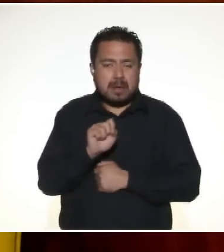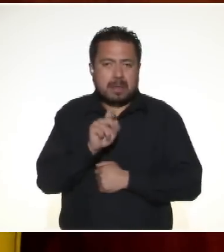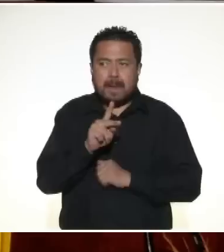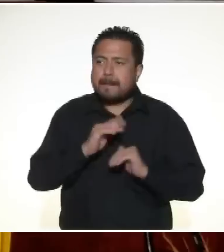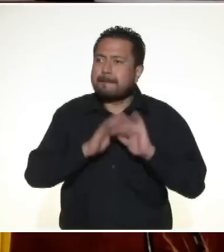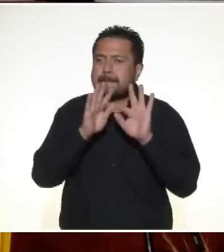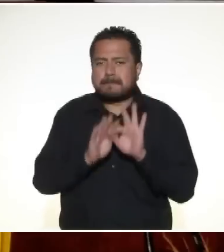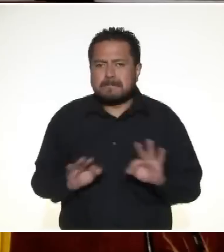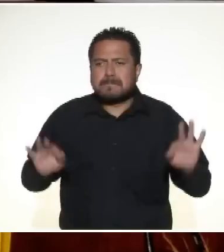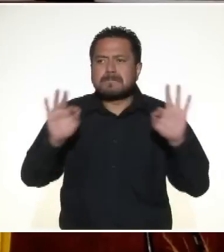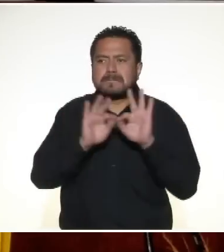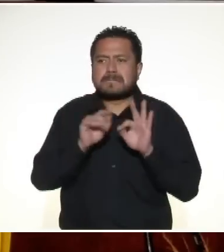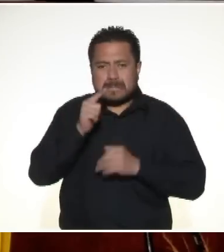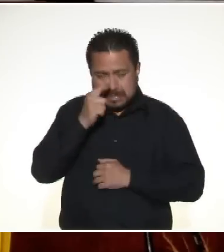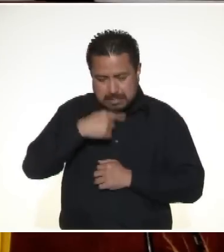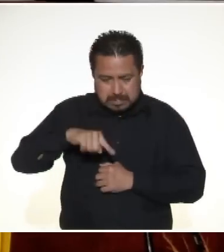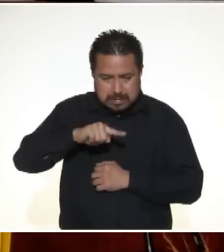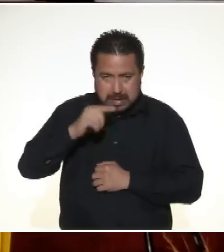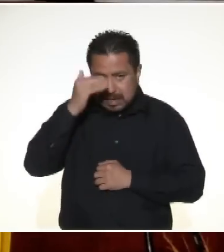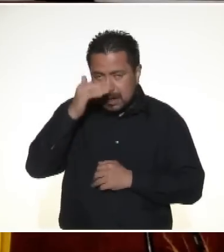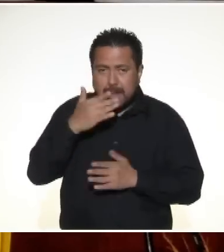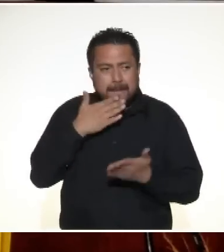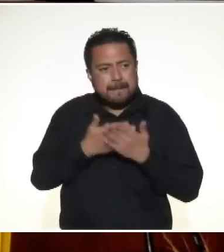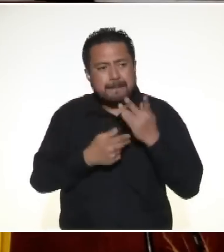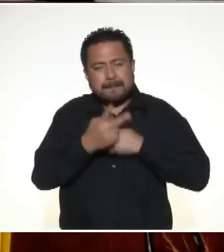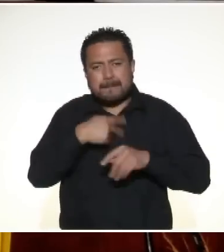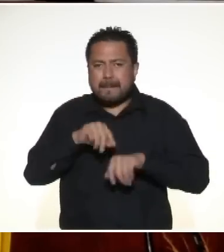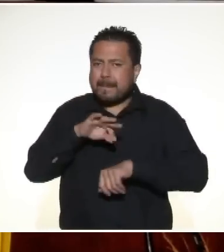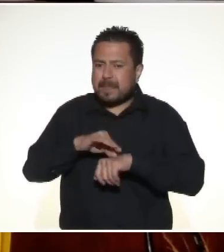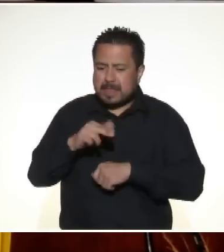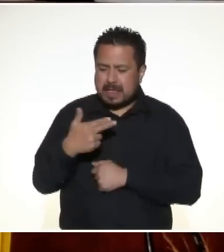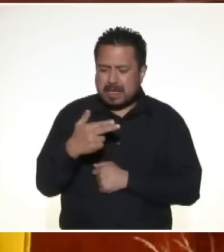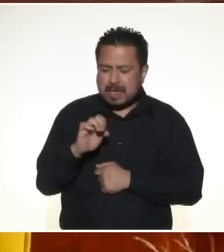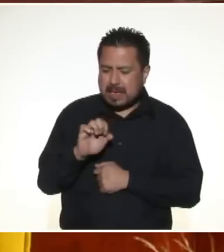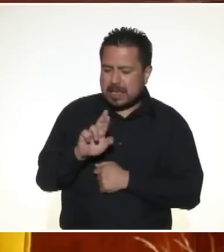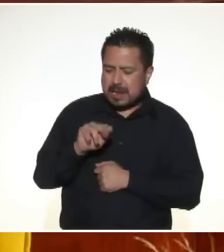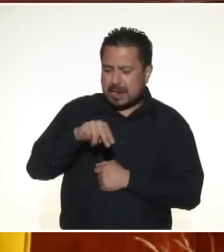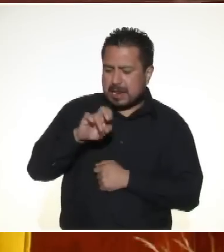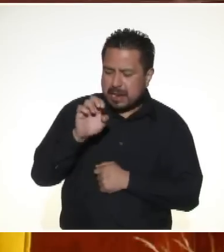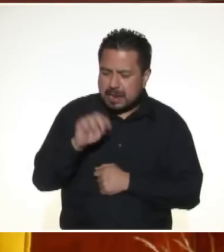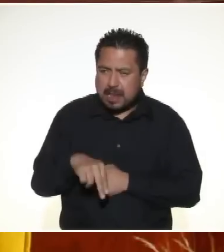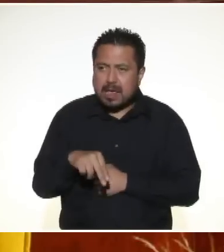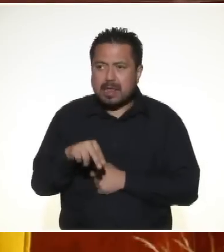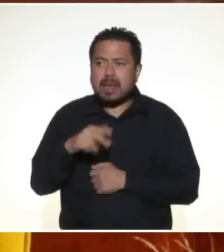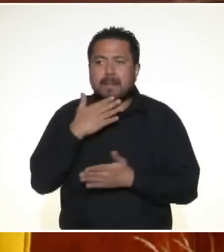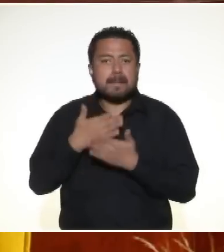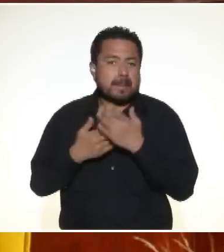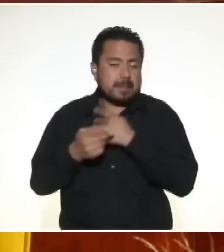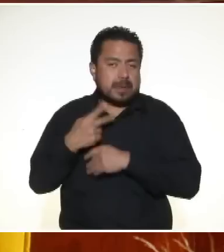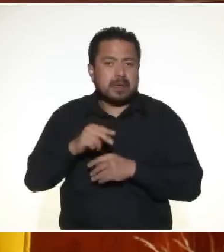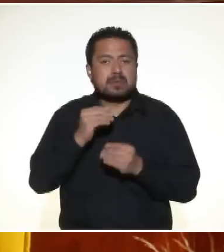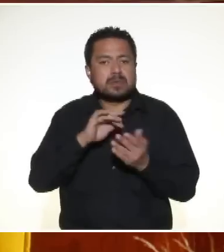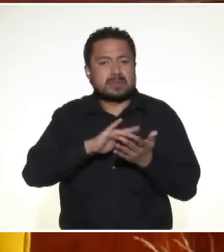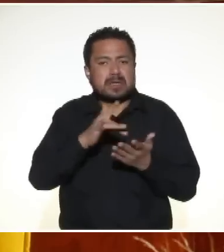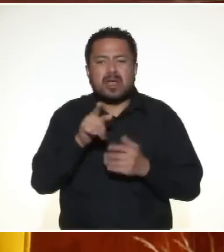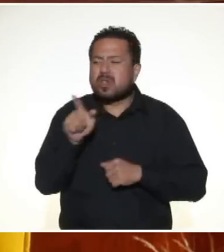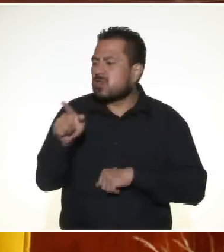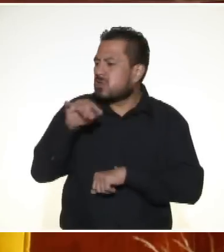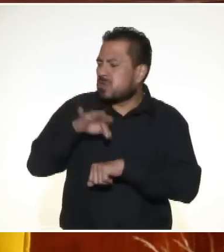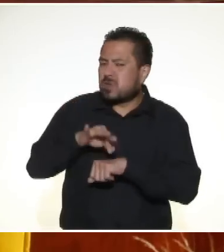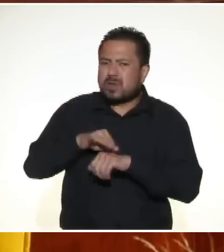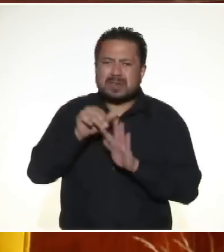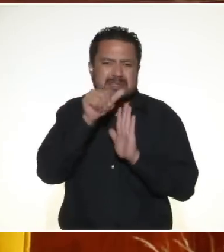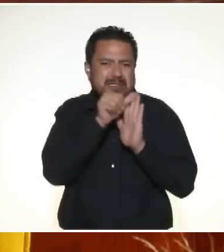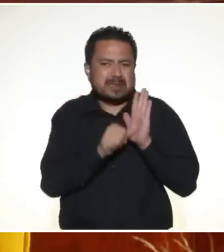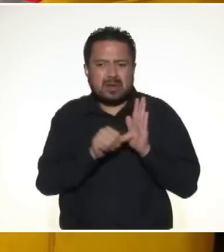importante para que lo sepamos. Le queremos dar la bienvenida al doctor Hernán Maedón González. Bienvenido. Gracias, Pepe. El doctor es